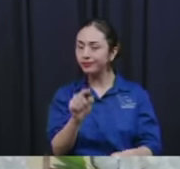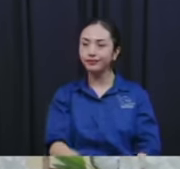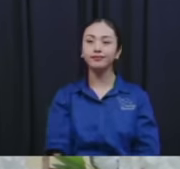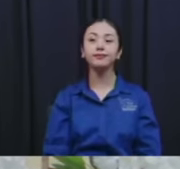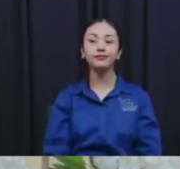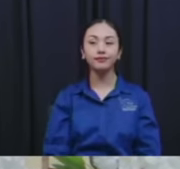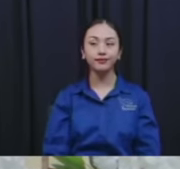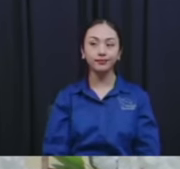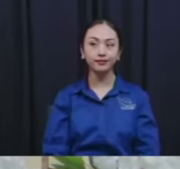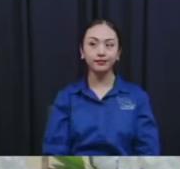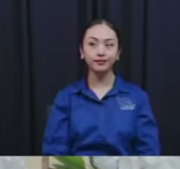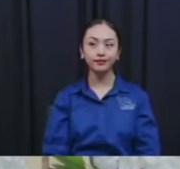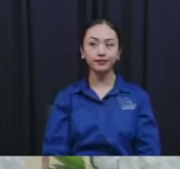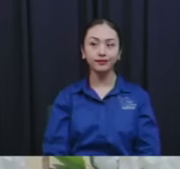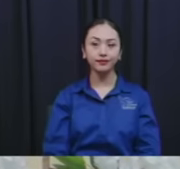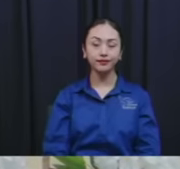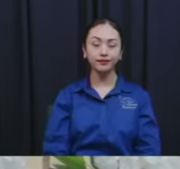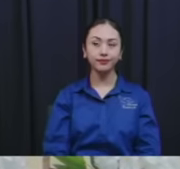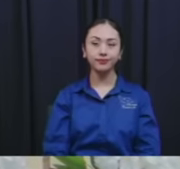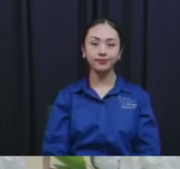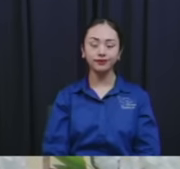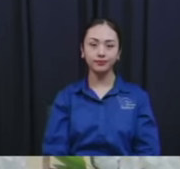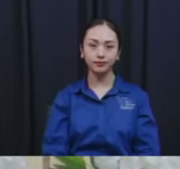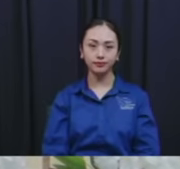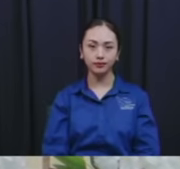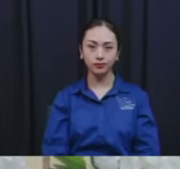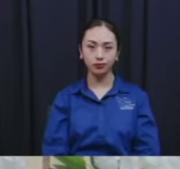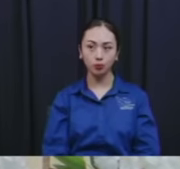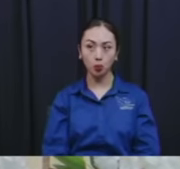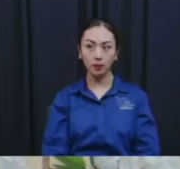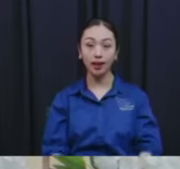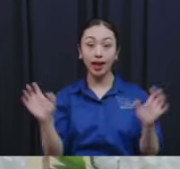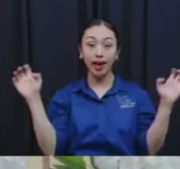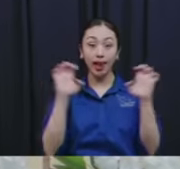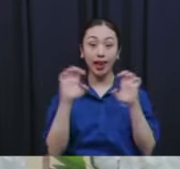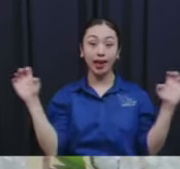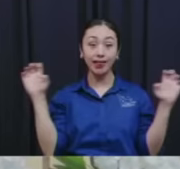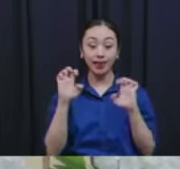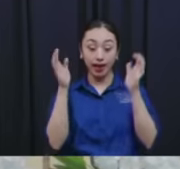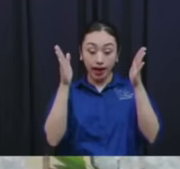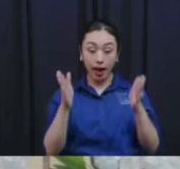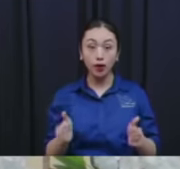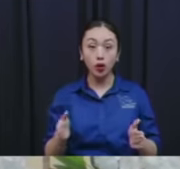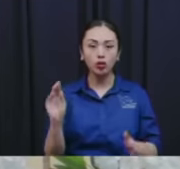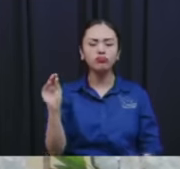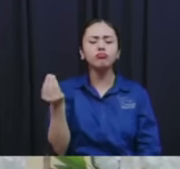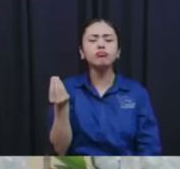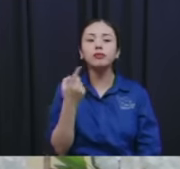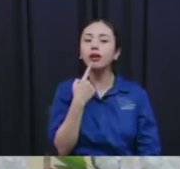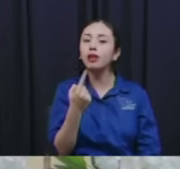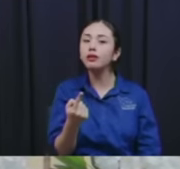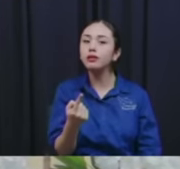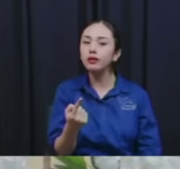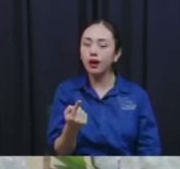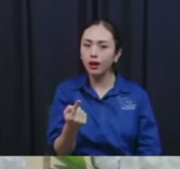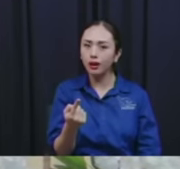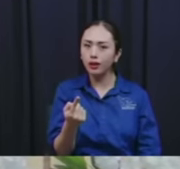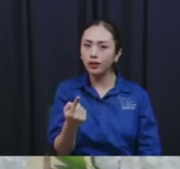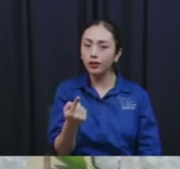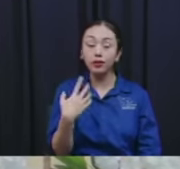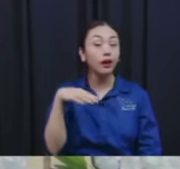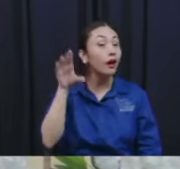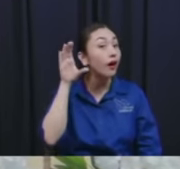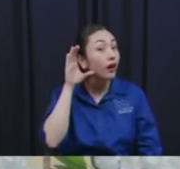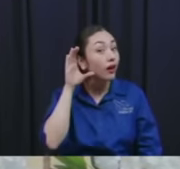Sí y el entrenador qué me va a decir caminadora Ah